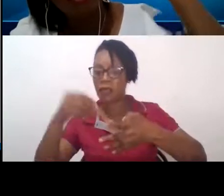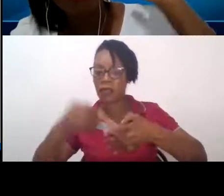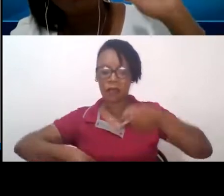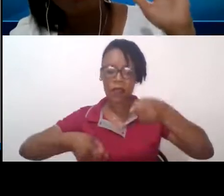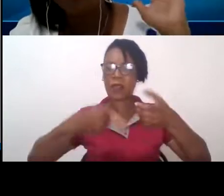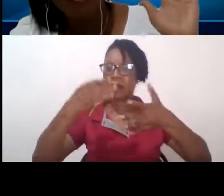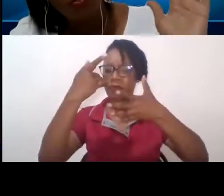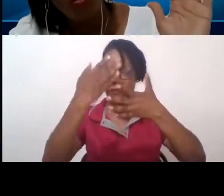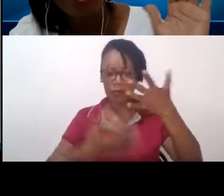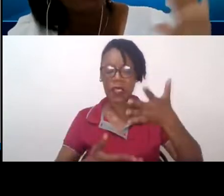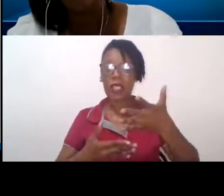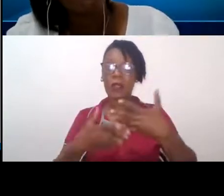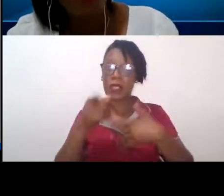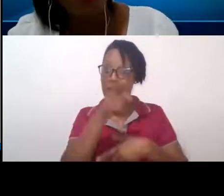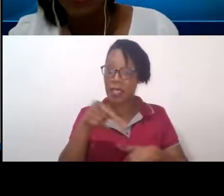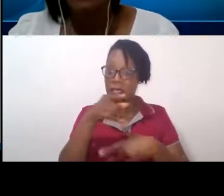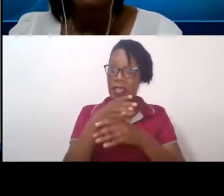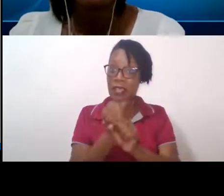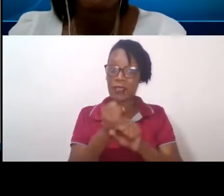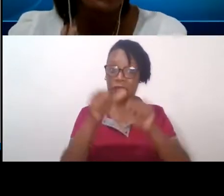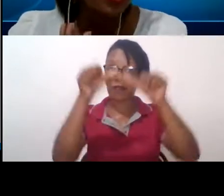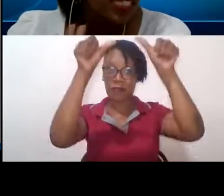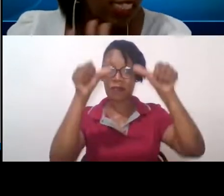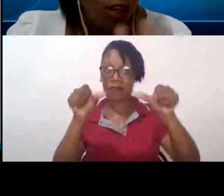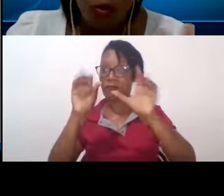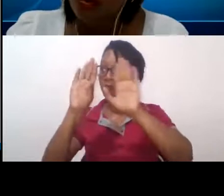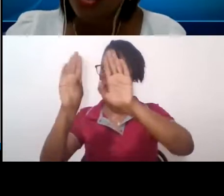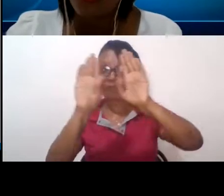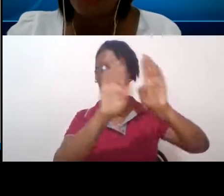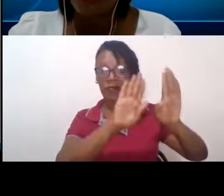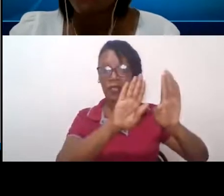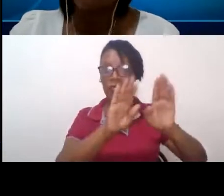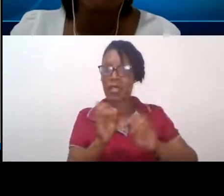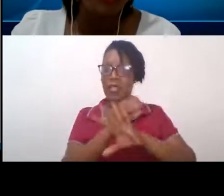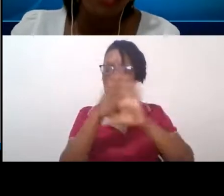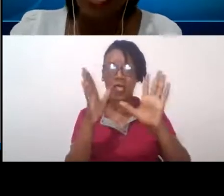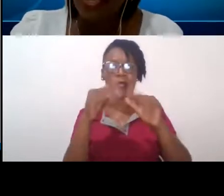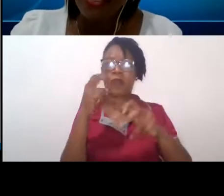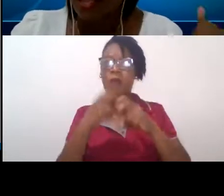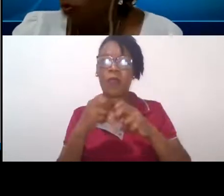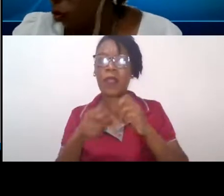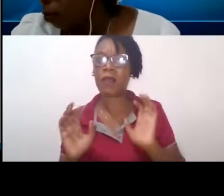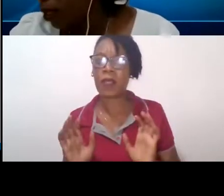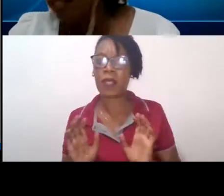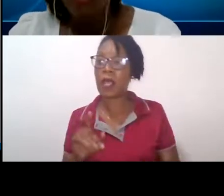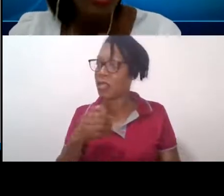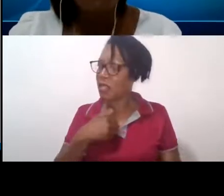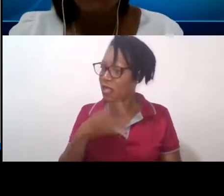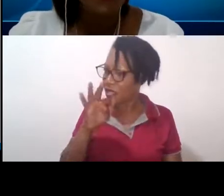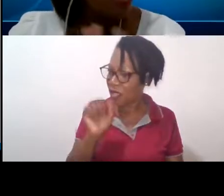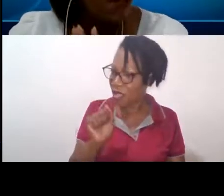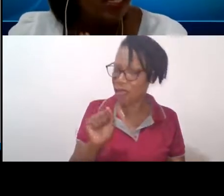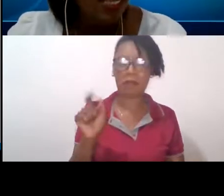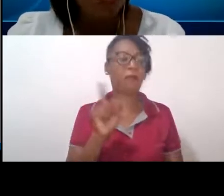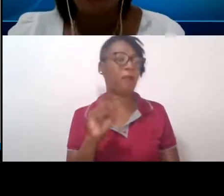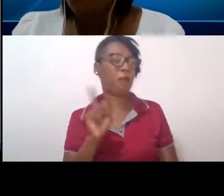unos carteles grandes para sus hijos y los pegó. Y en las mañanas ya no tuvo ningún problema. ¿Tenían TEA? No. ¿Tenían algún tipo